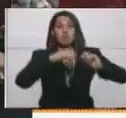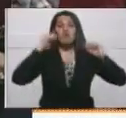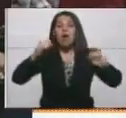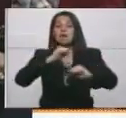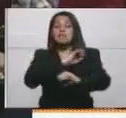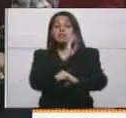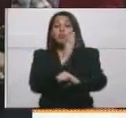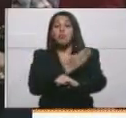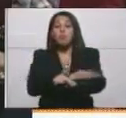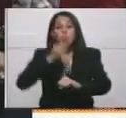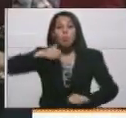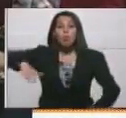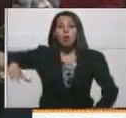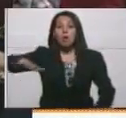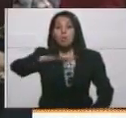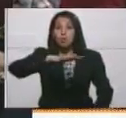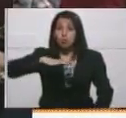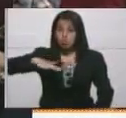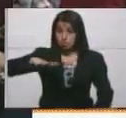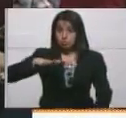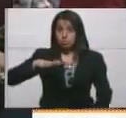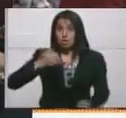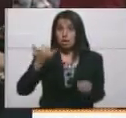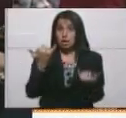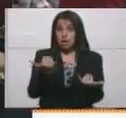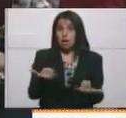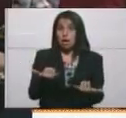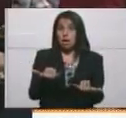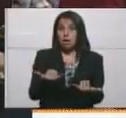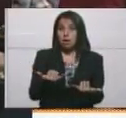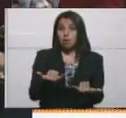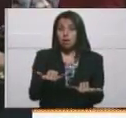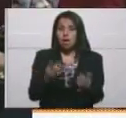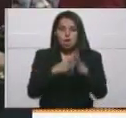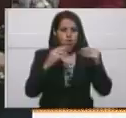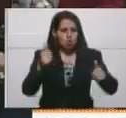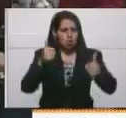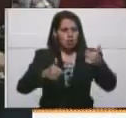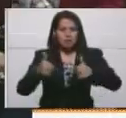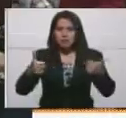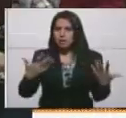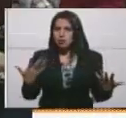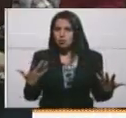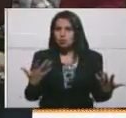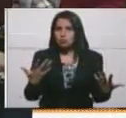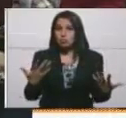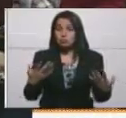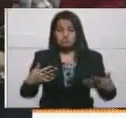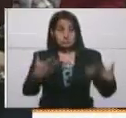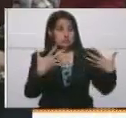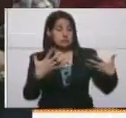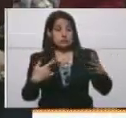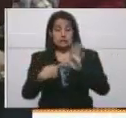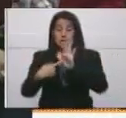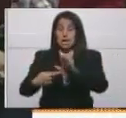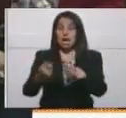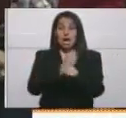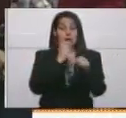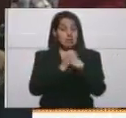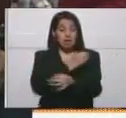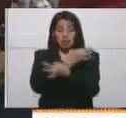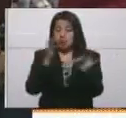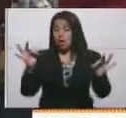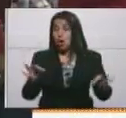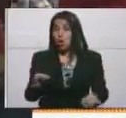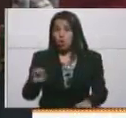en este momento constituyente. Y todos los candidatos y candidatas han hecho lo que tienen que hacer.